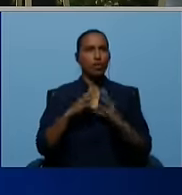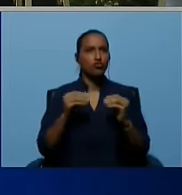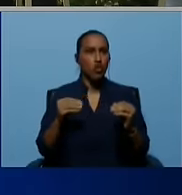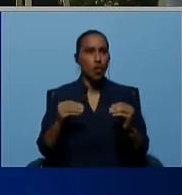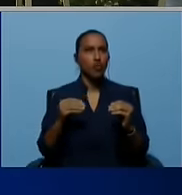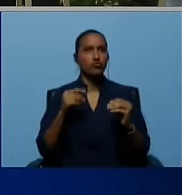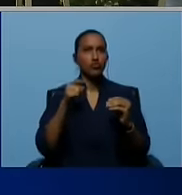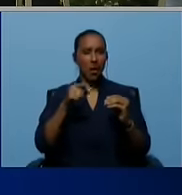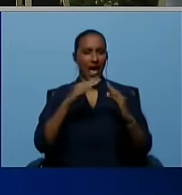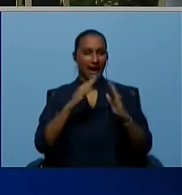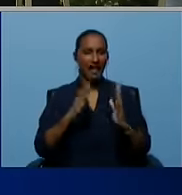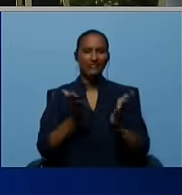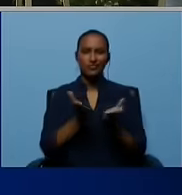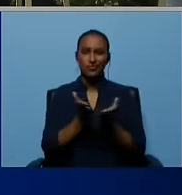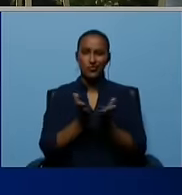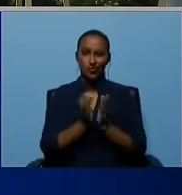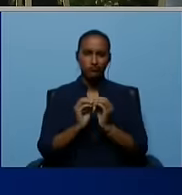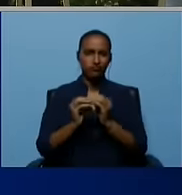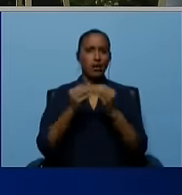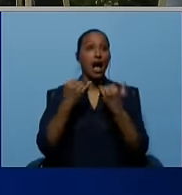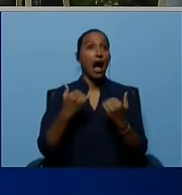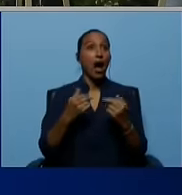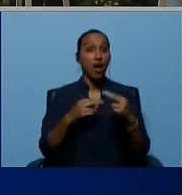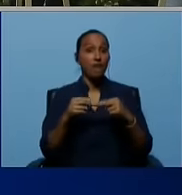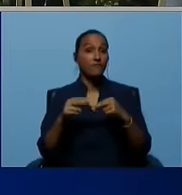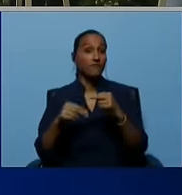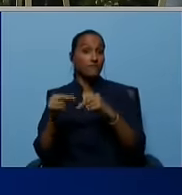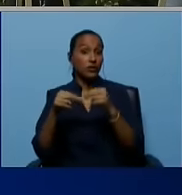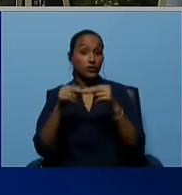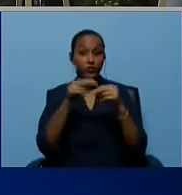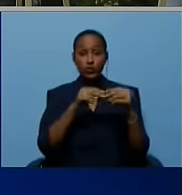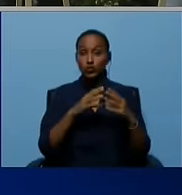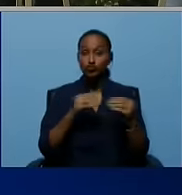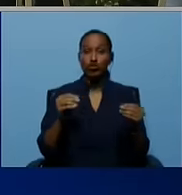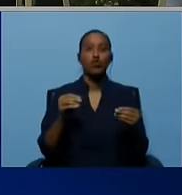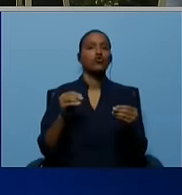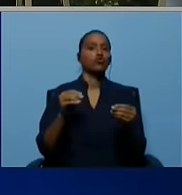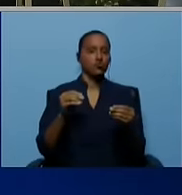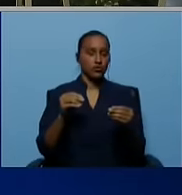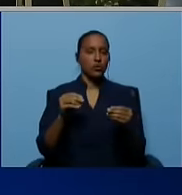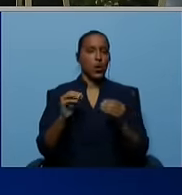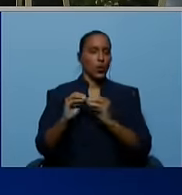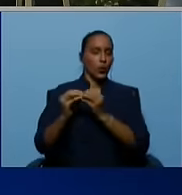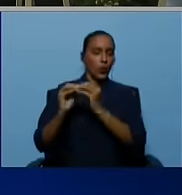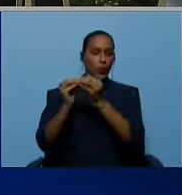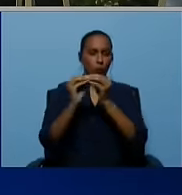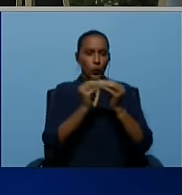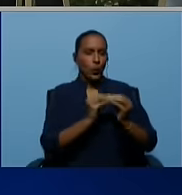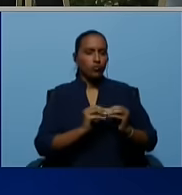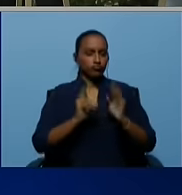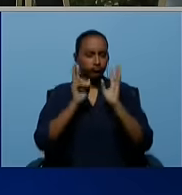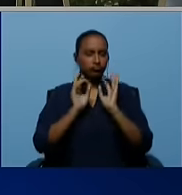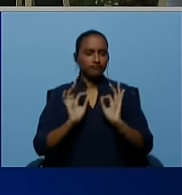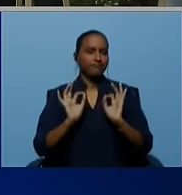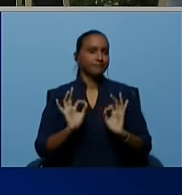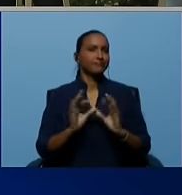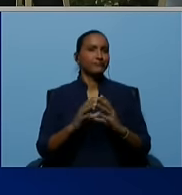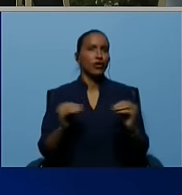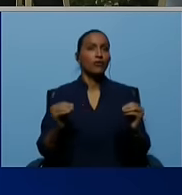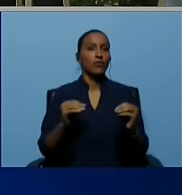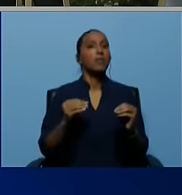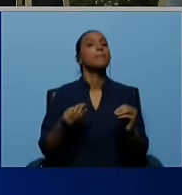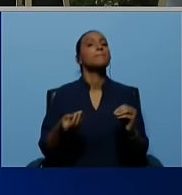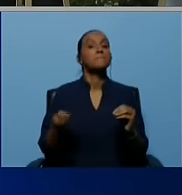Por ahora mejoramos la infraestructura artística, arquitectónica. Ahora mejoraremos todo lo demás,